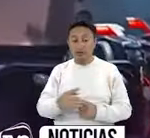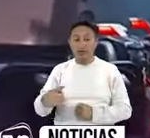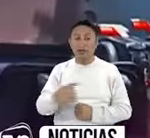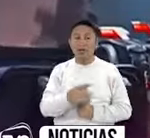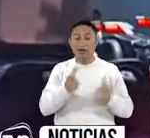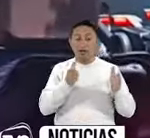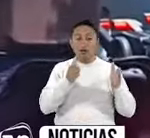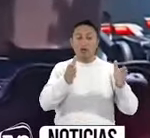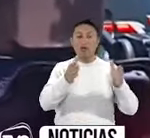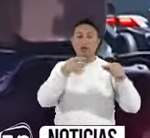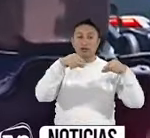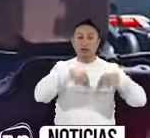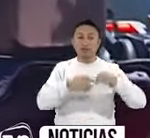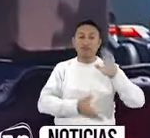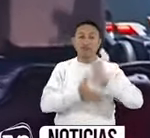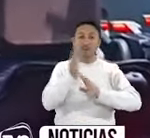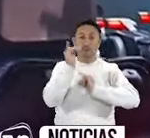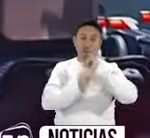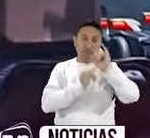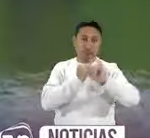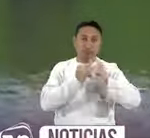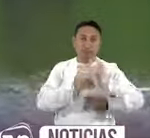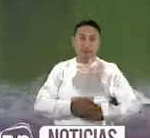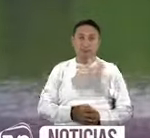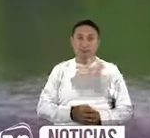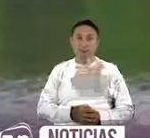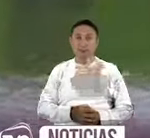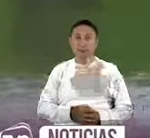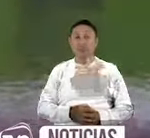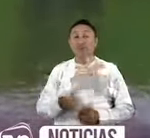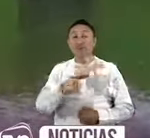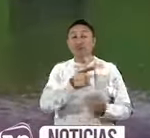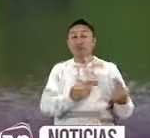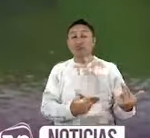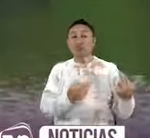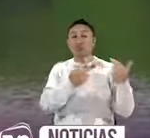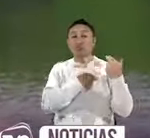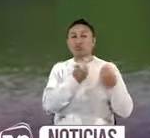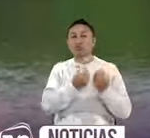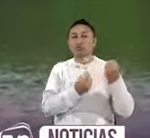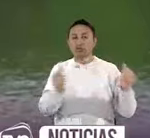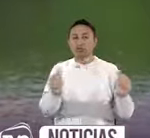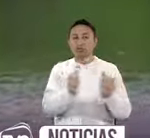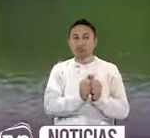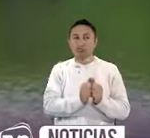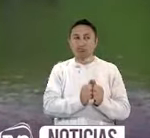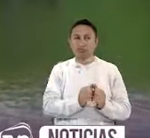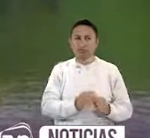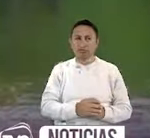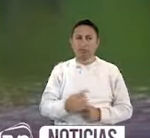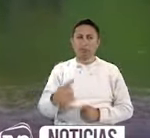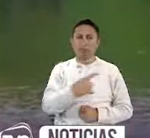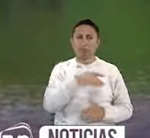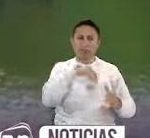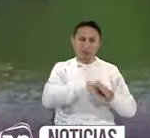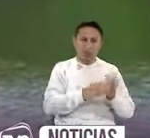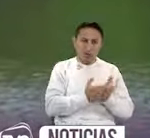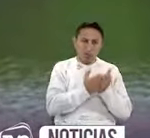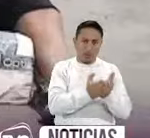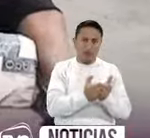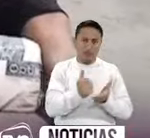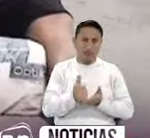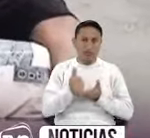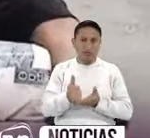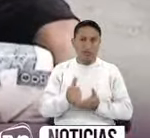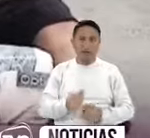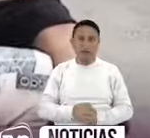destino internacional. Esta tarea se ejecutaba con la complicidad de alguien dentro de las embarcaciones. A eso